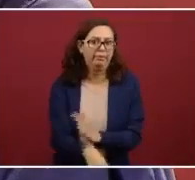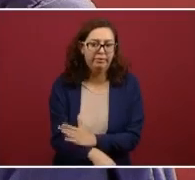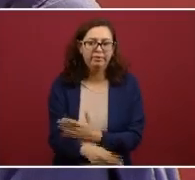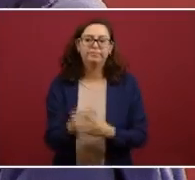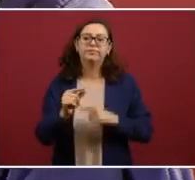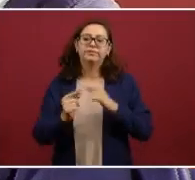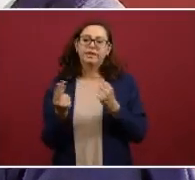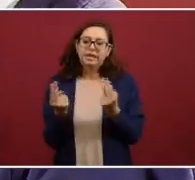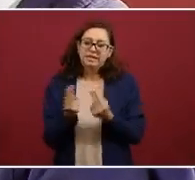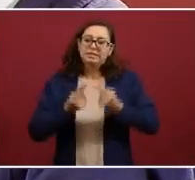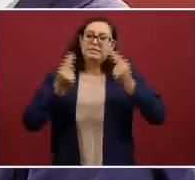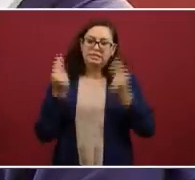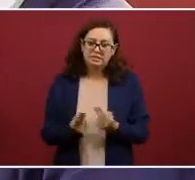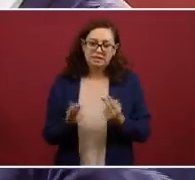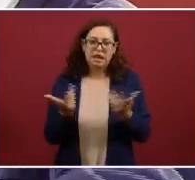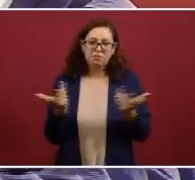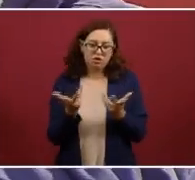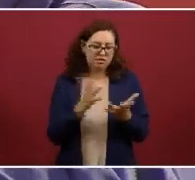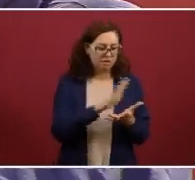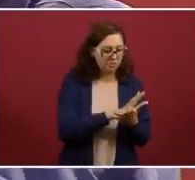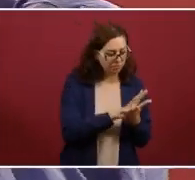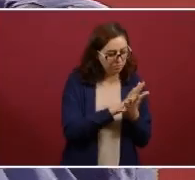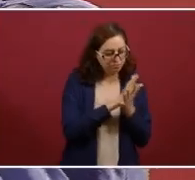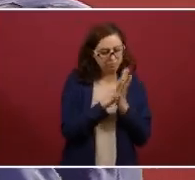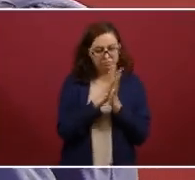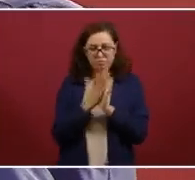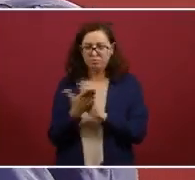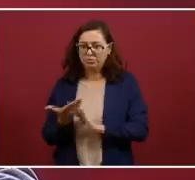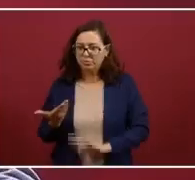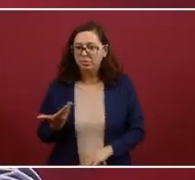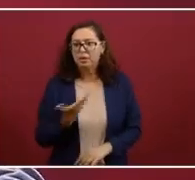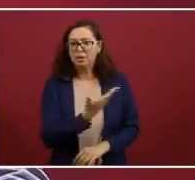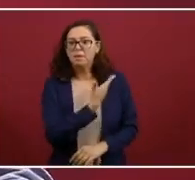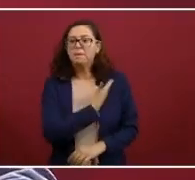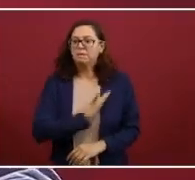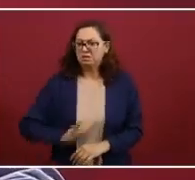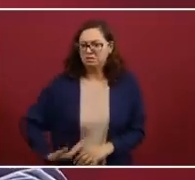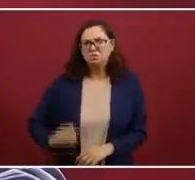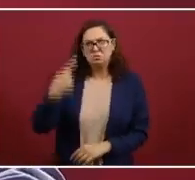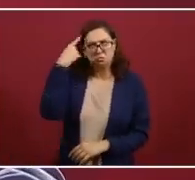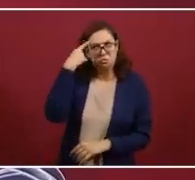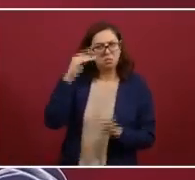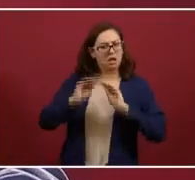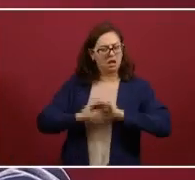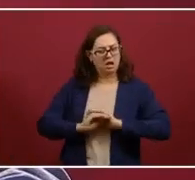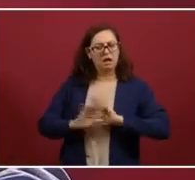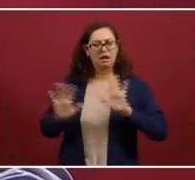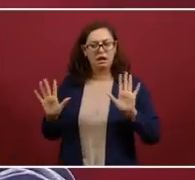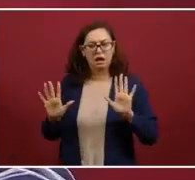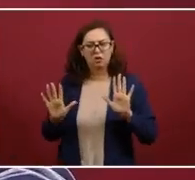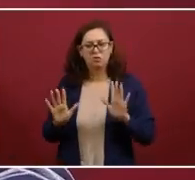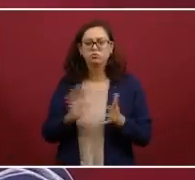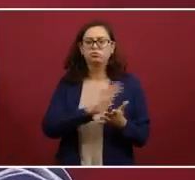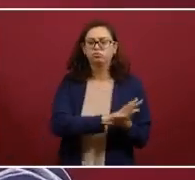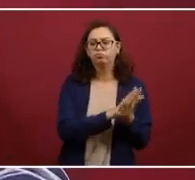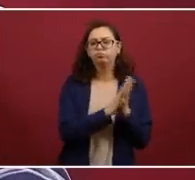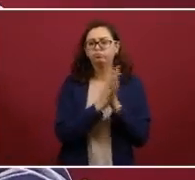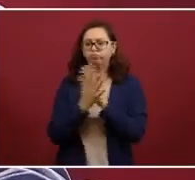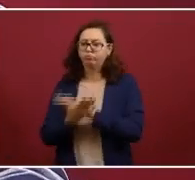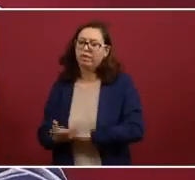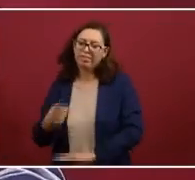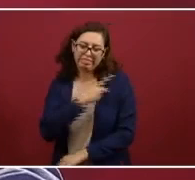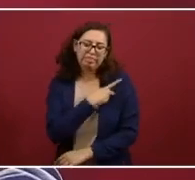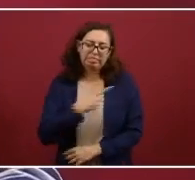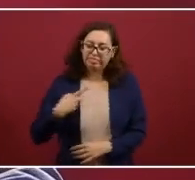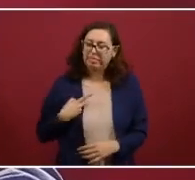que hacerlo efectivamente y el señor presidente lo tiene claro que esa transición se